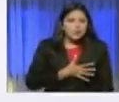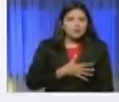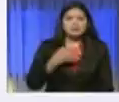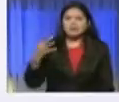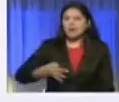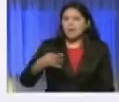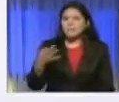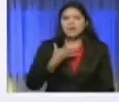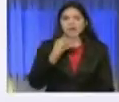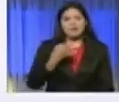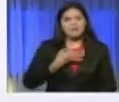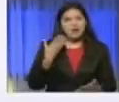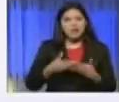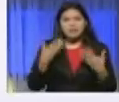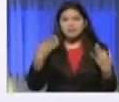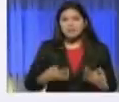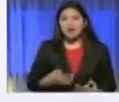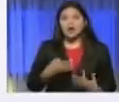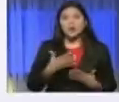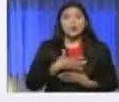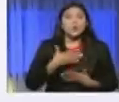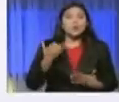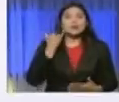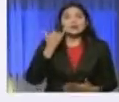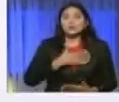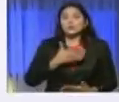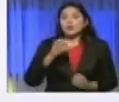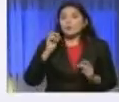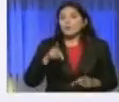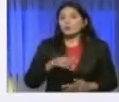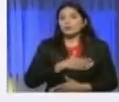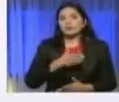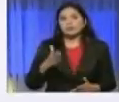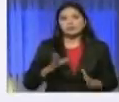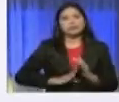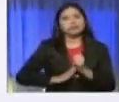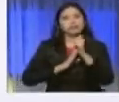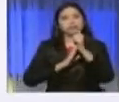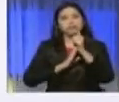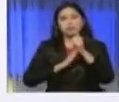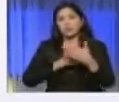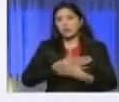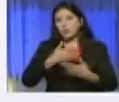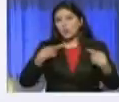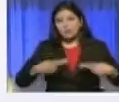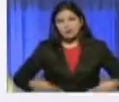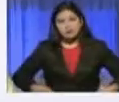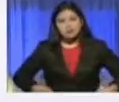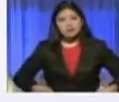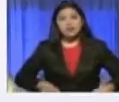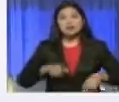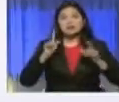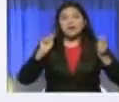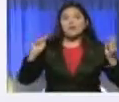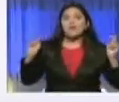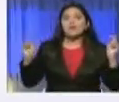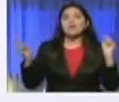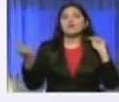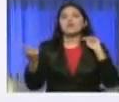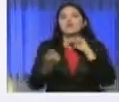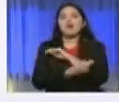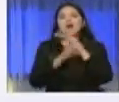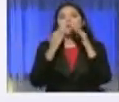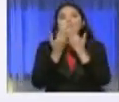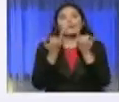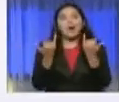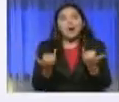haciendo verdaderamente un aporte inmenso al liderazgo humanista que está transformando el mundo hoy por